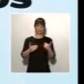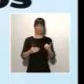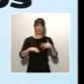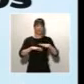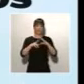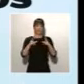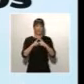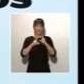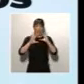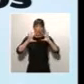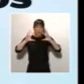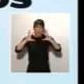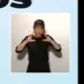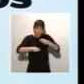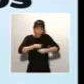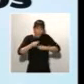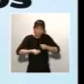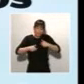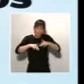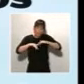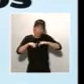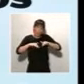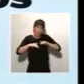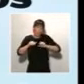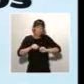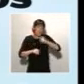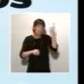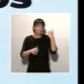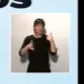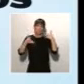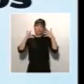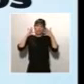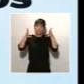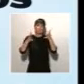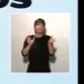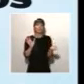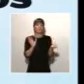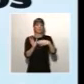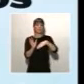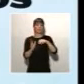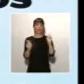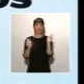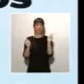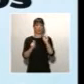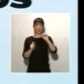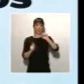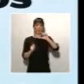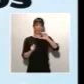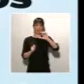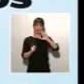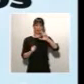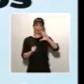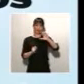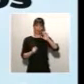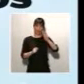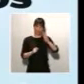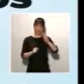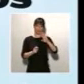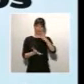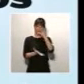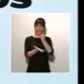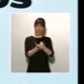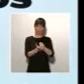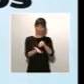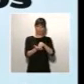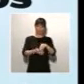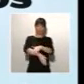yo sugeriría que se instalaran en la LERCOP. Ese programa, esa aplicación que el Ministerio del Interior